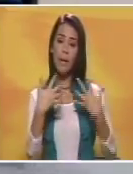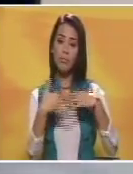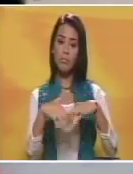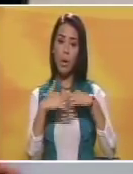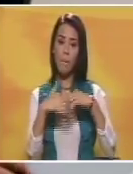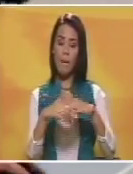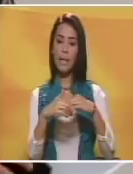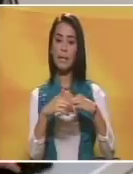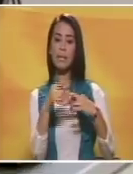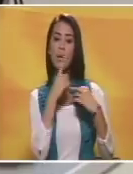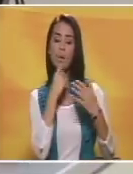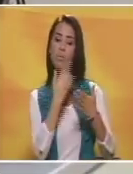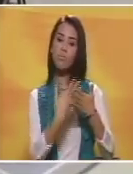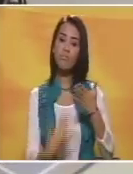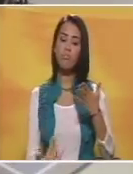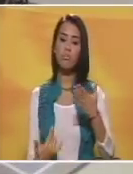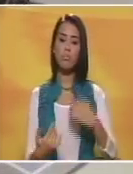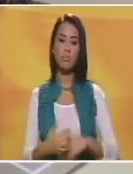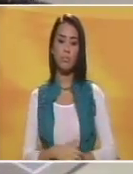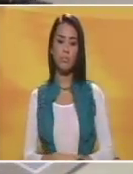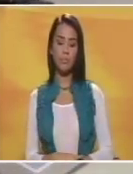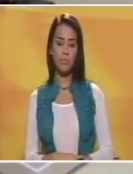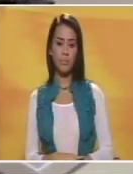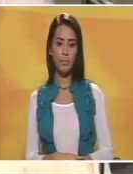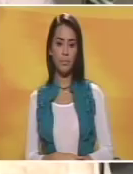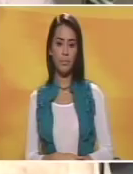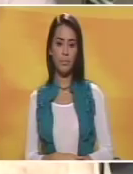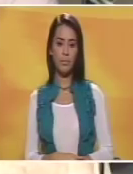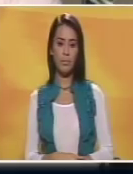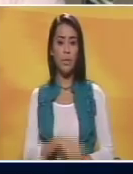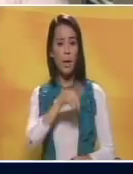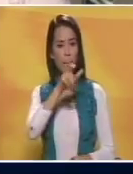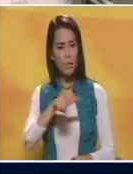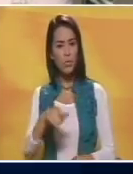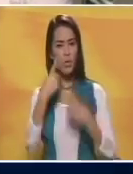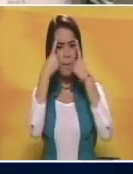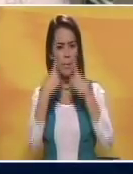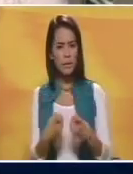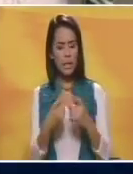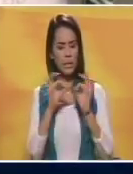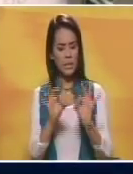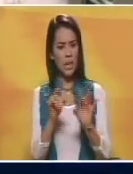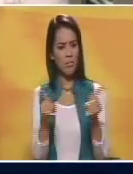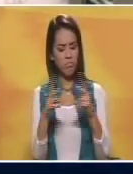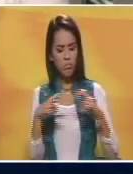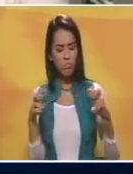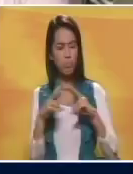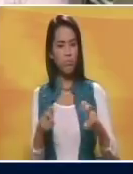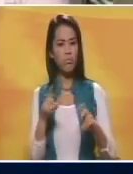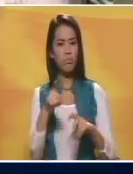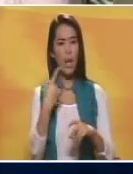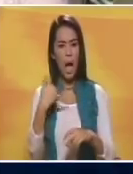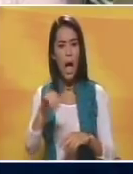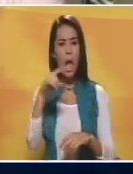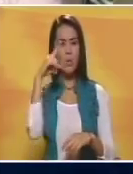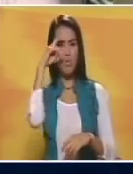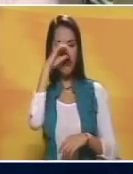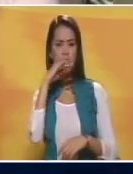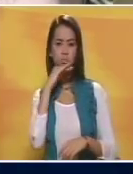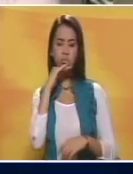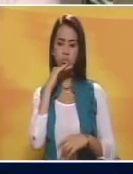cerebral, con 3 veces más de riesgo. Estudios han indicado que aquellas personas que tenemos ira de